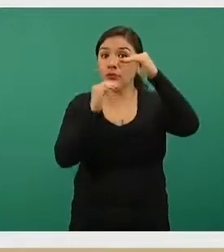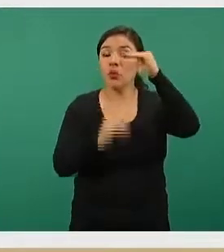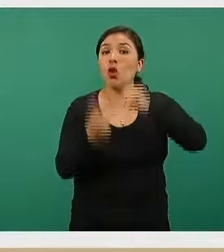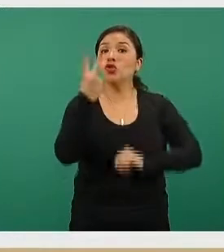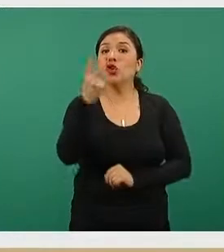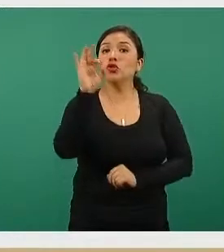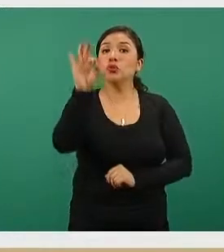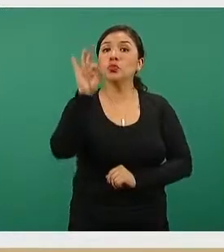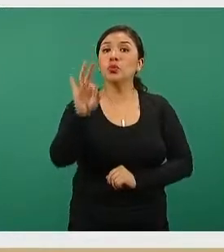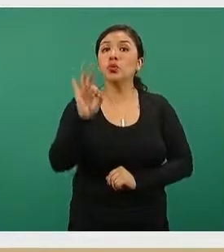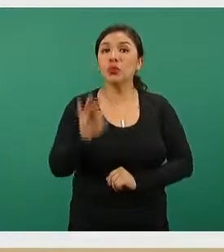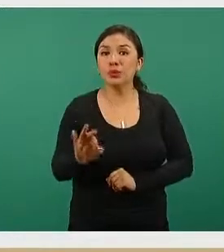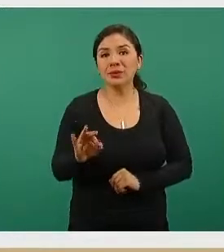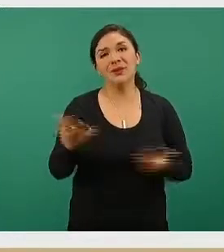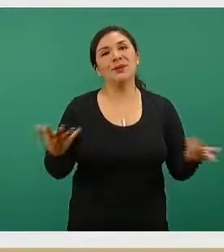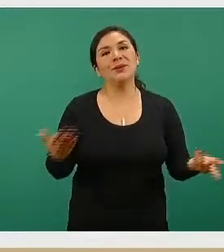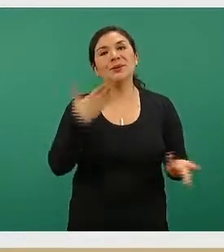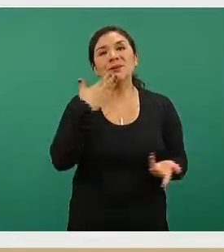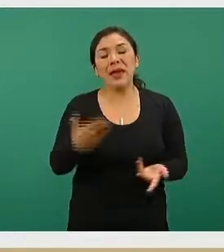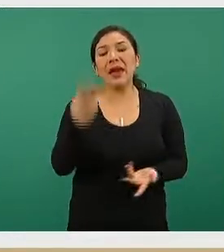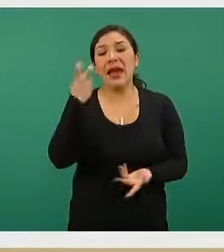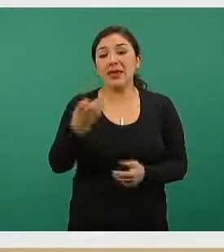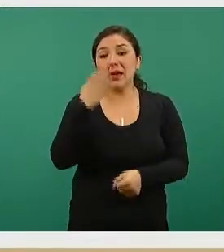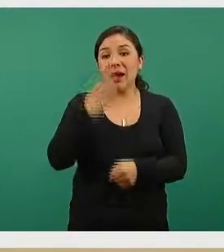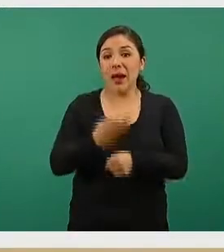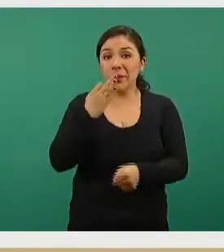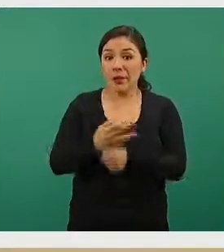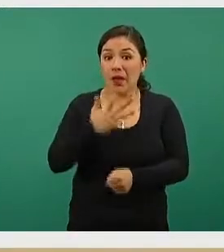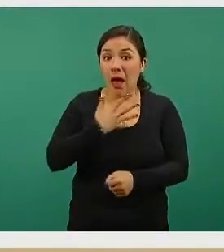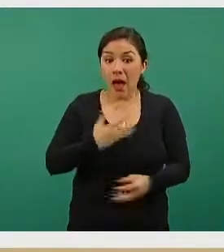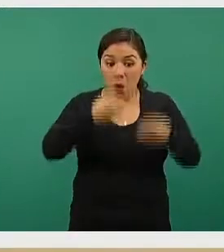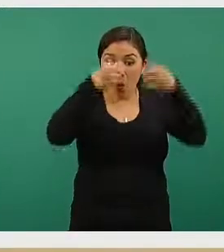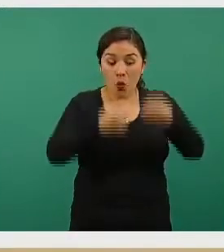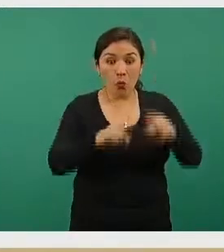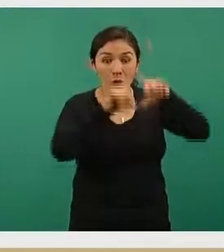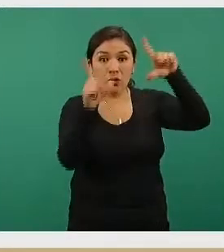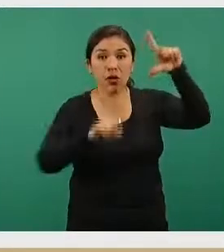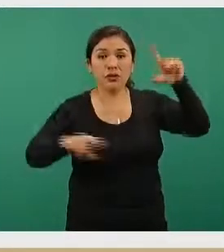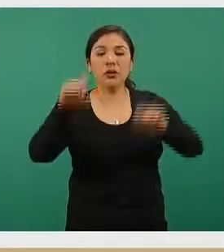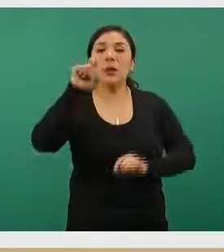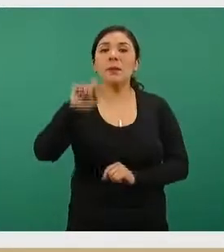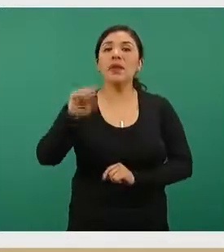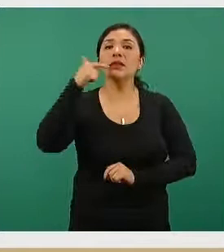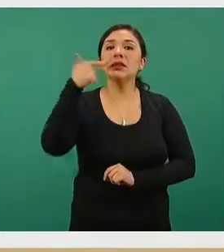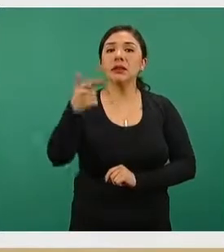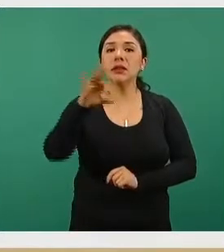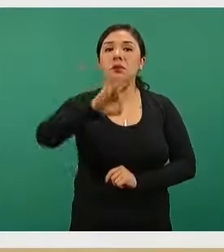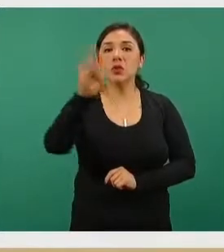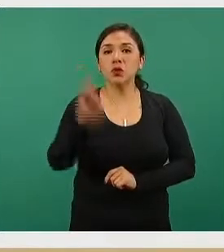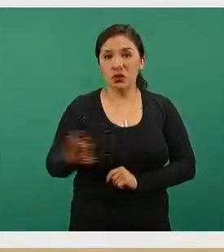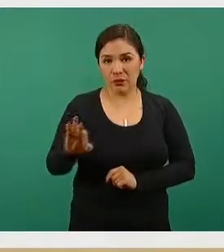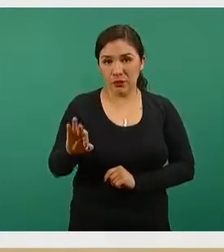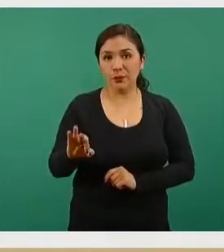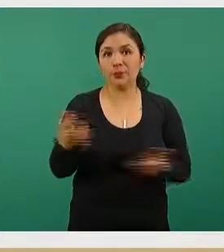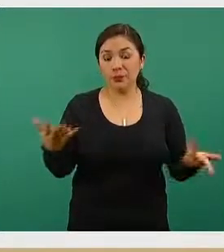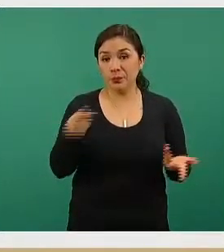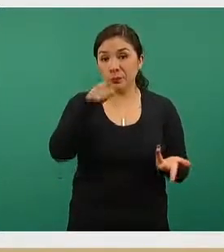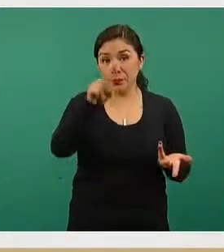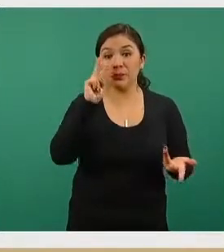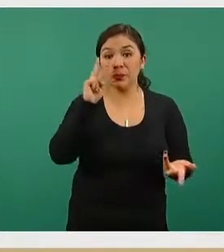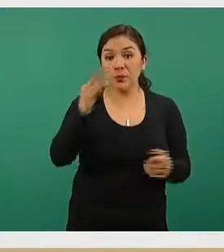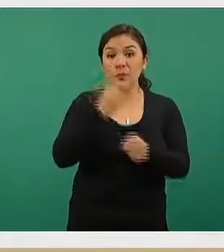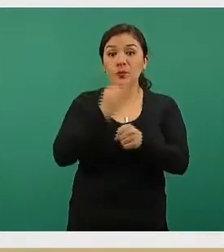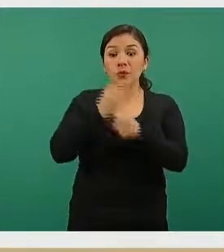2 puntos porcentuales, situándose entonces la ocupación nacional en un 27%. Y podemos ver en